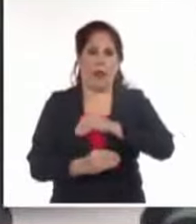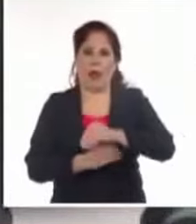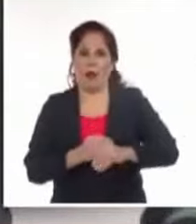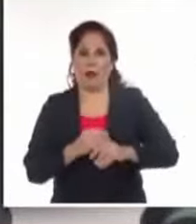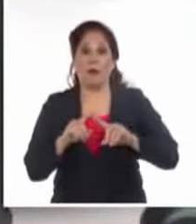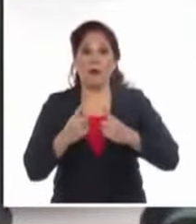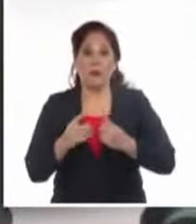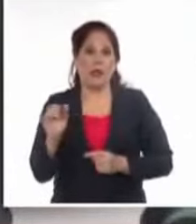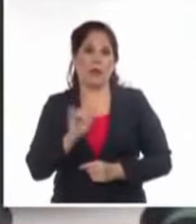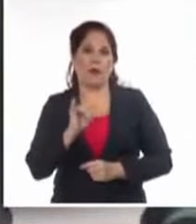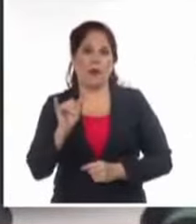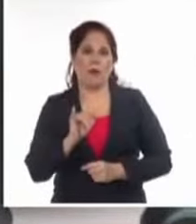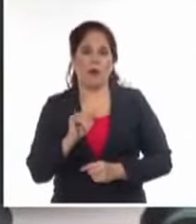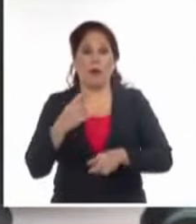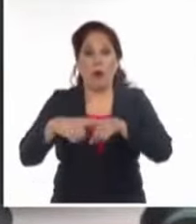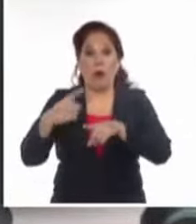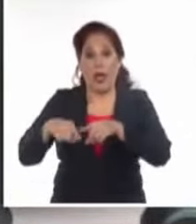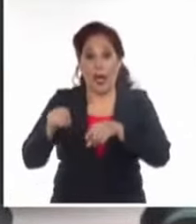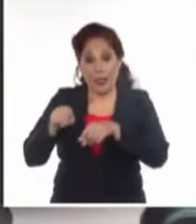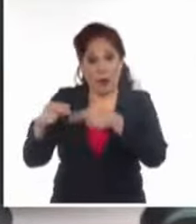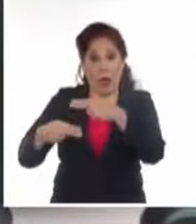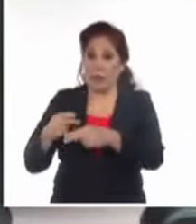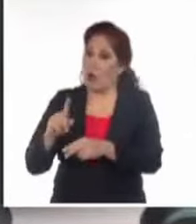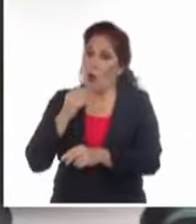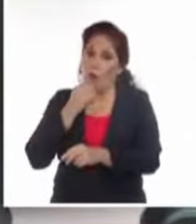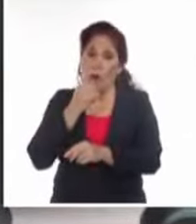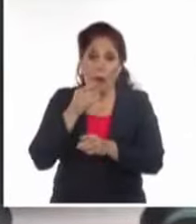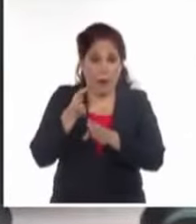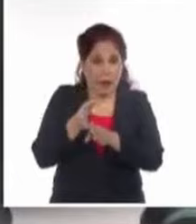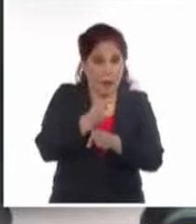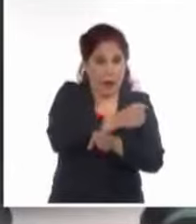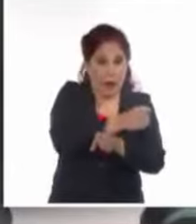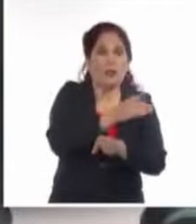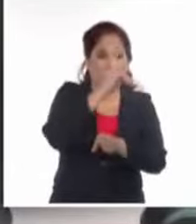que decir, bueno, esto es lo que yo no puedo hacer por el bloqueo. Todo lo otro que se puede